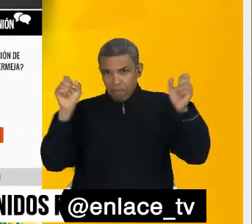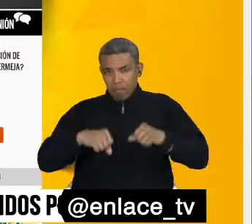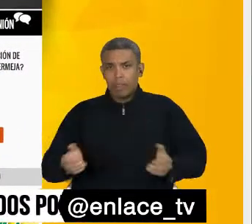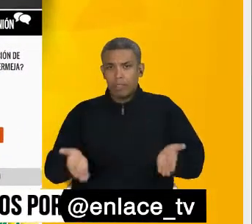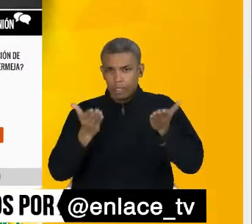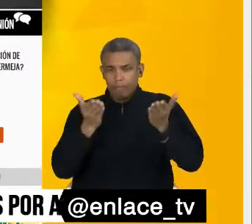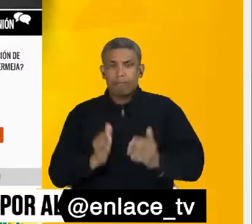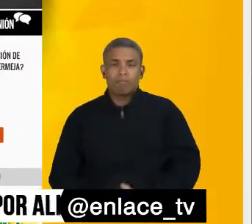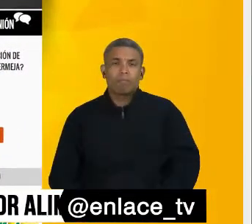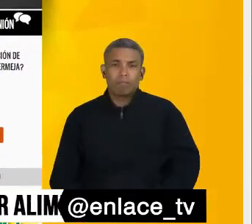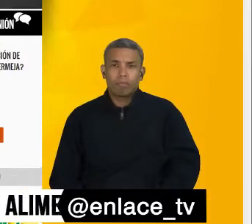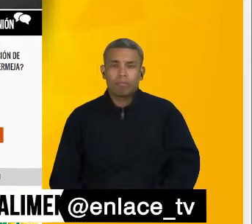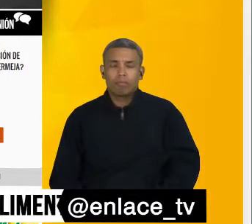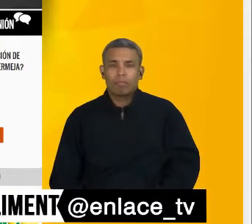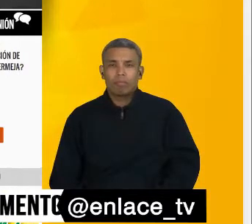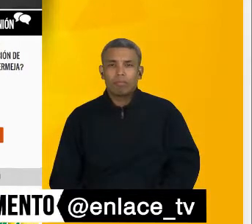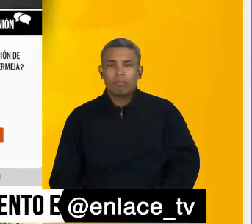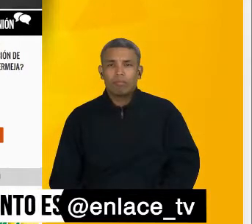página